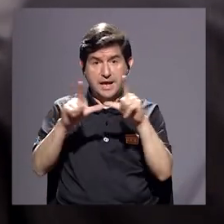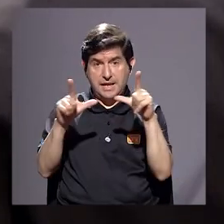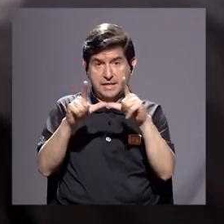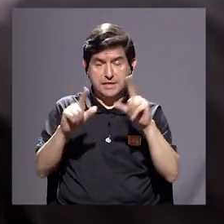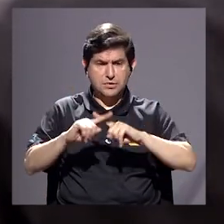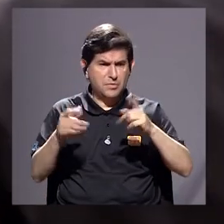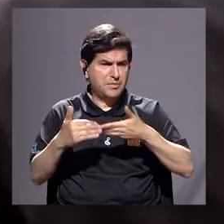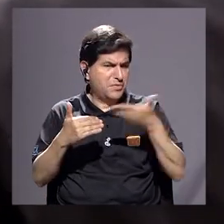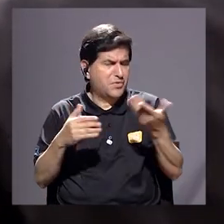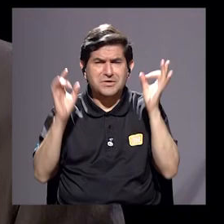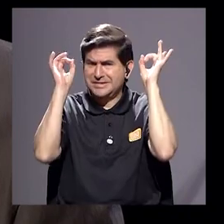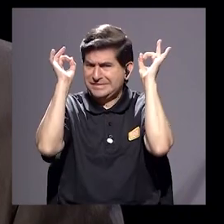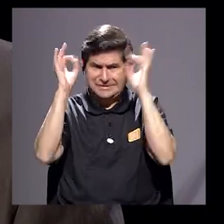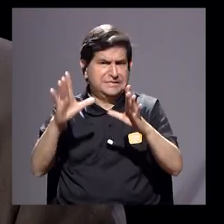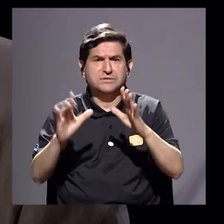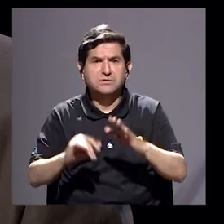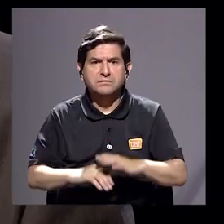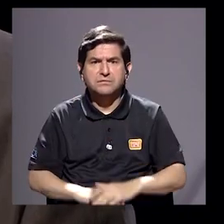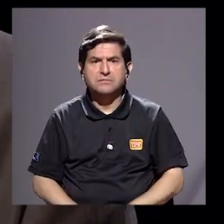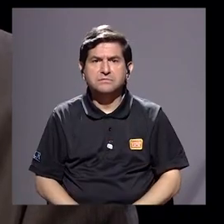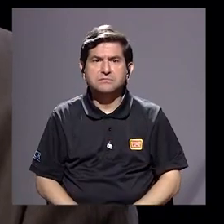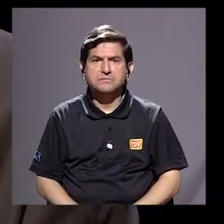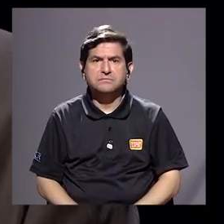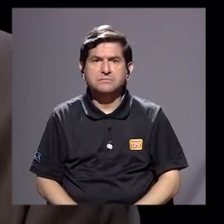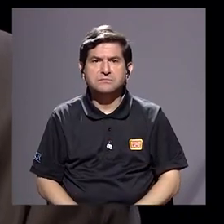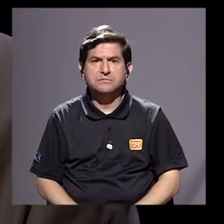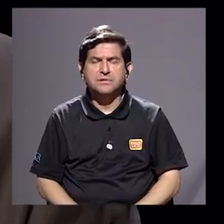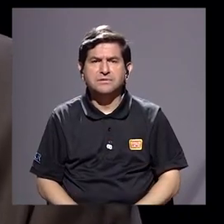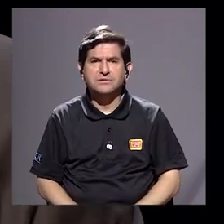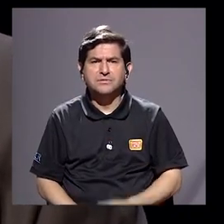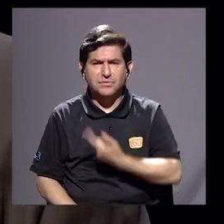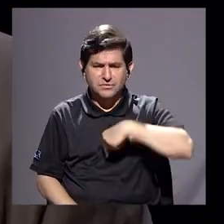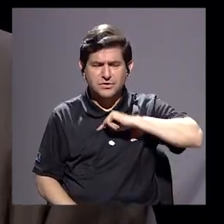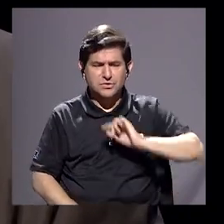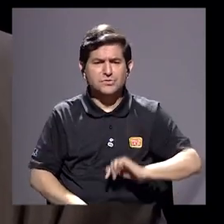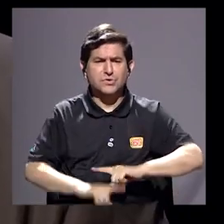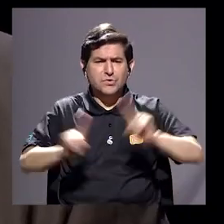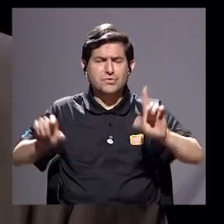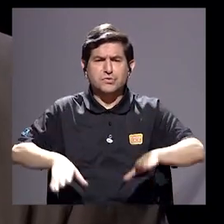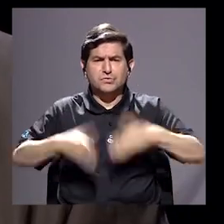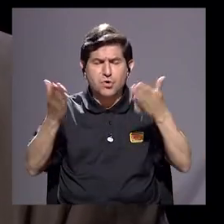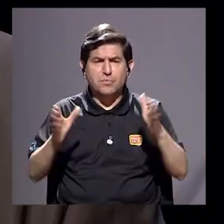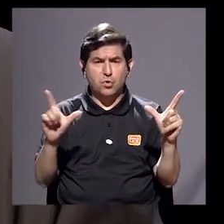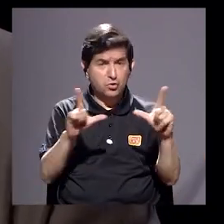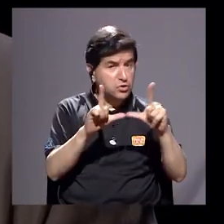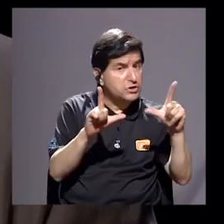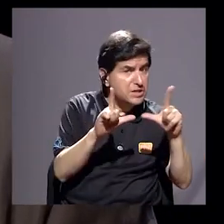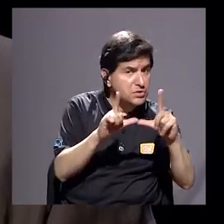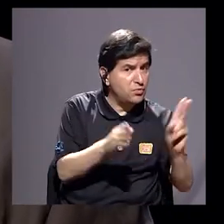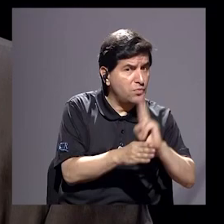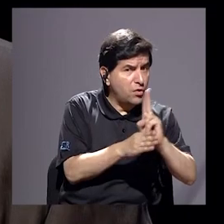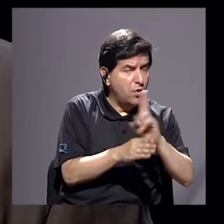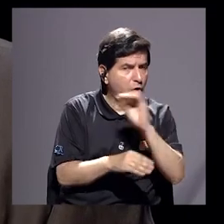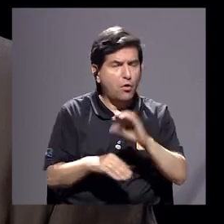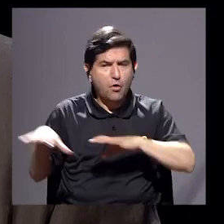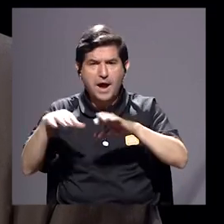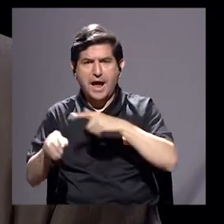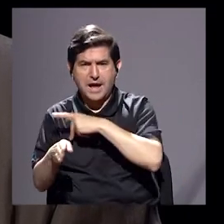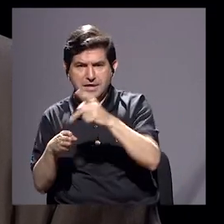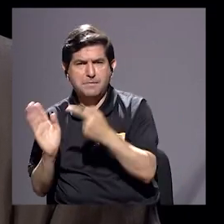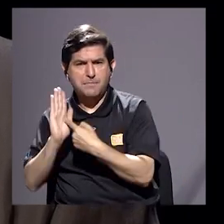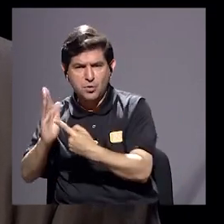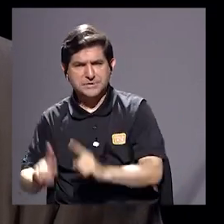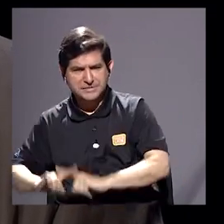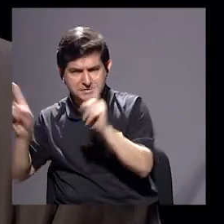hacen cosas terribles estés dónde o cómo estamos para hacer la diferencia con un título en la mano o con una actividad profesional que